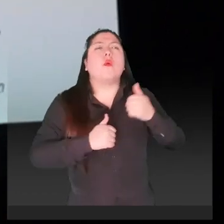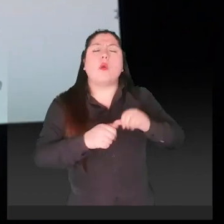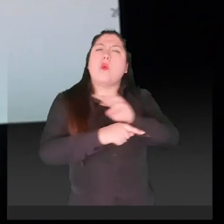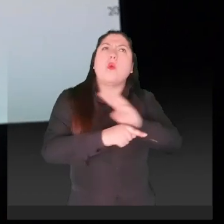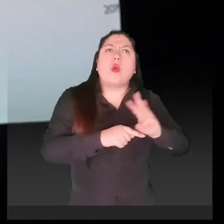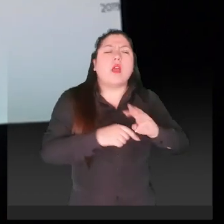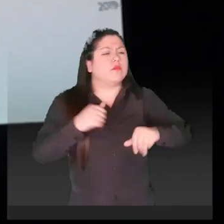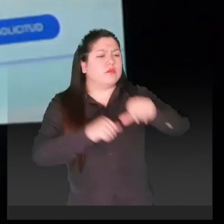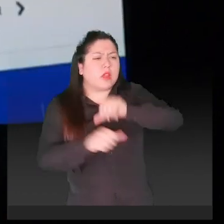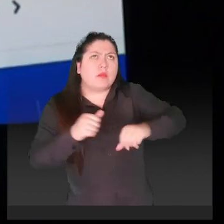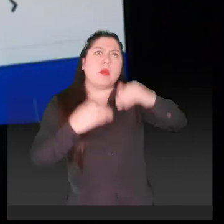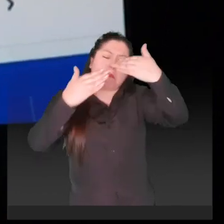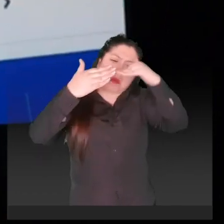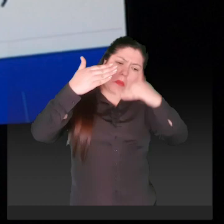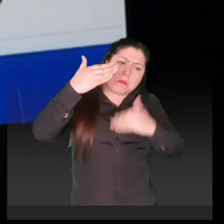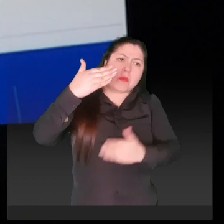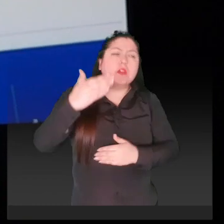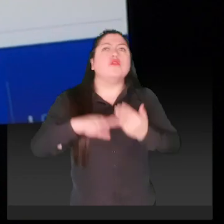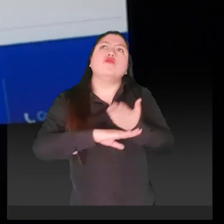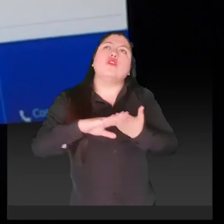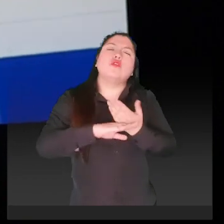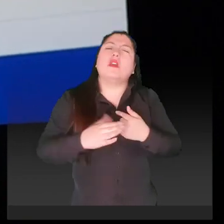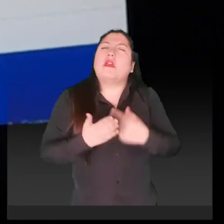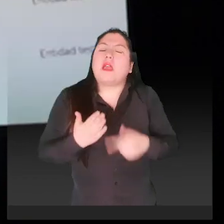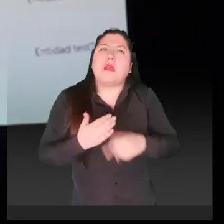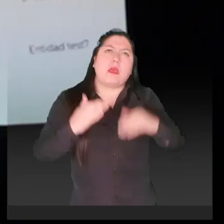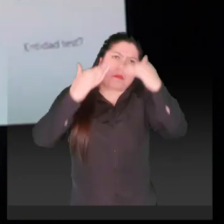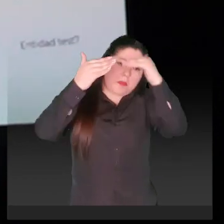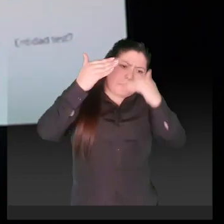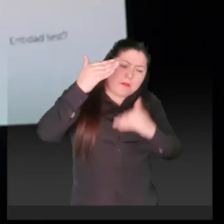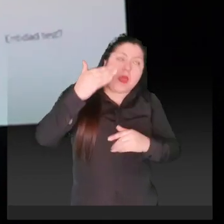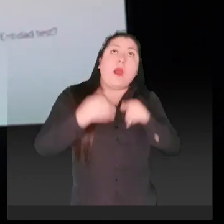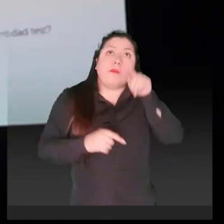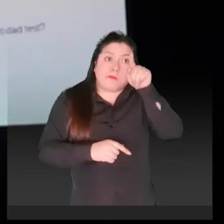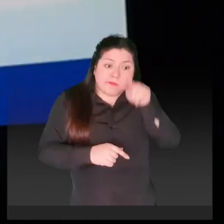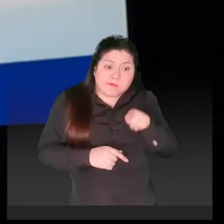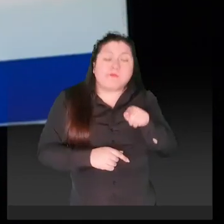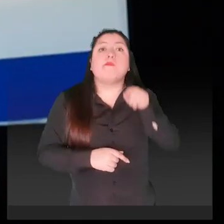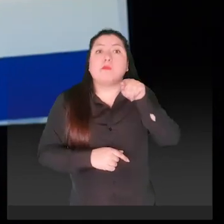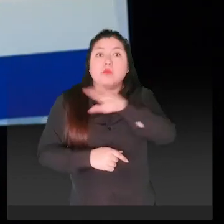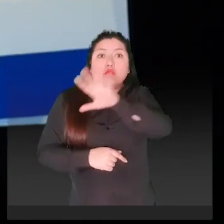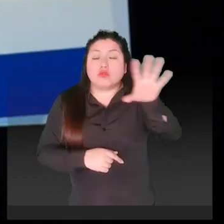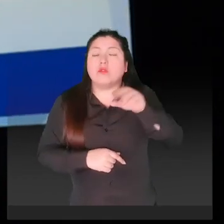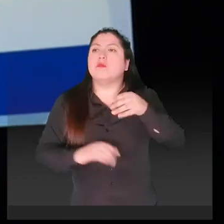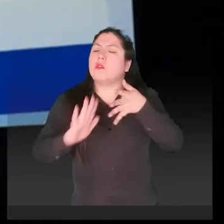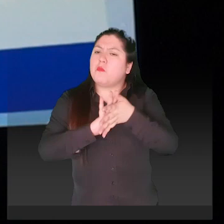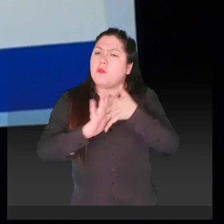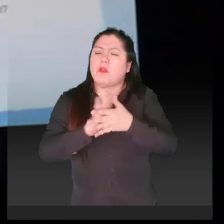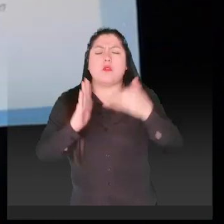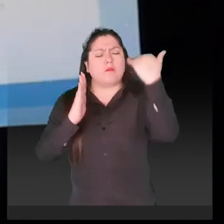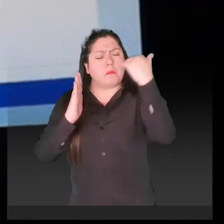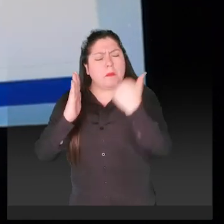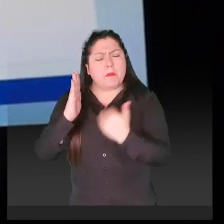línea los trámites de los resultados adelantados y el historial de las solicitudes realizadas ante las entidades. De esa manera podrás